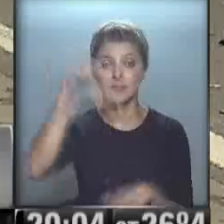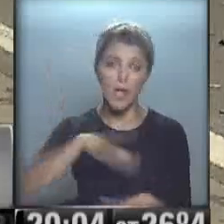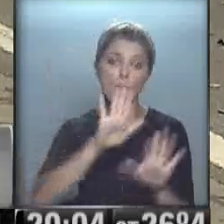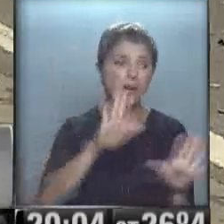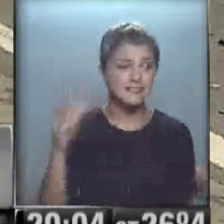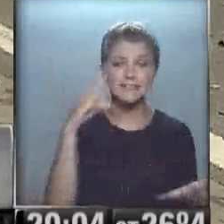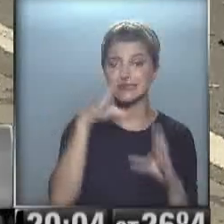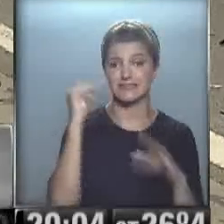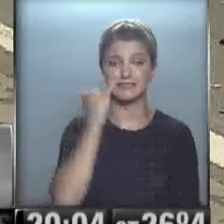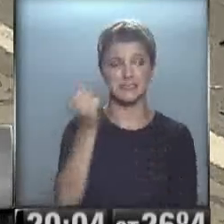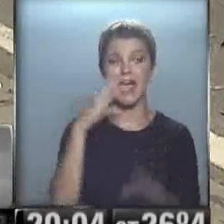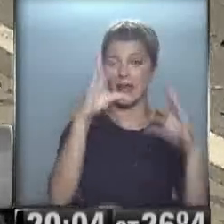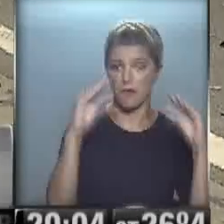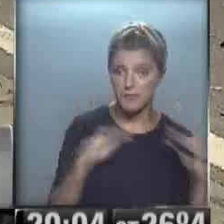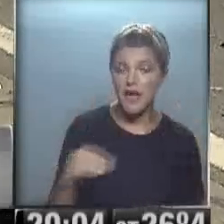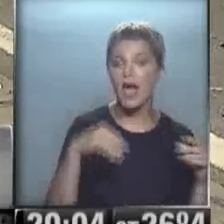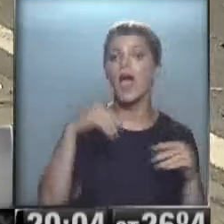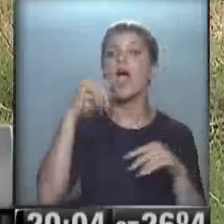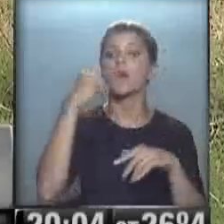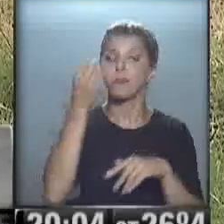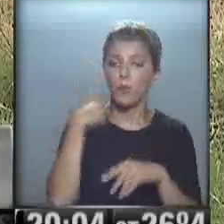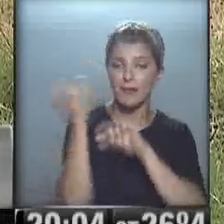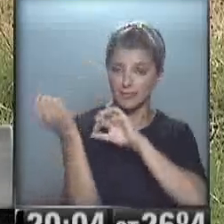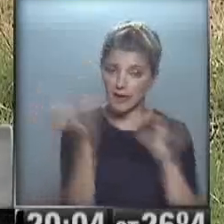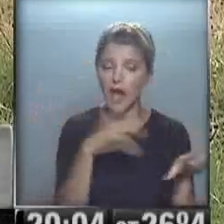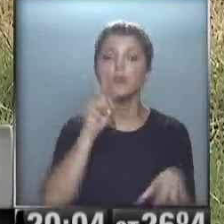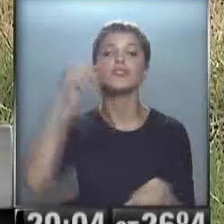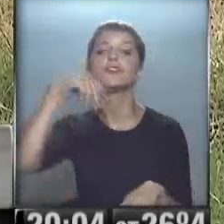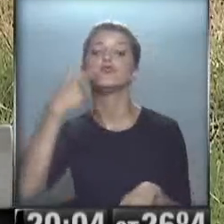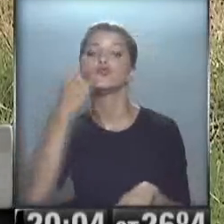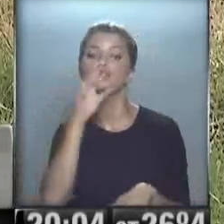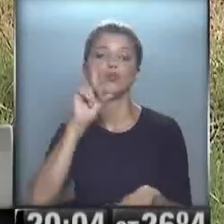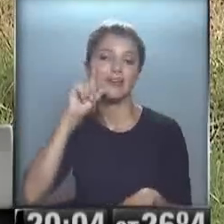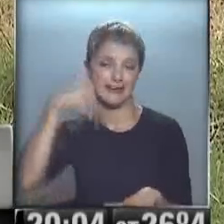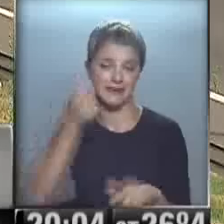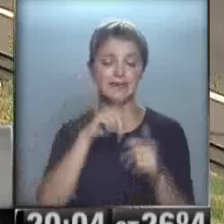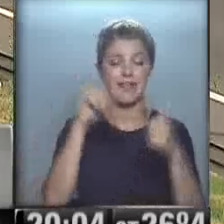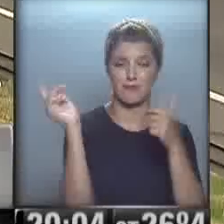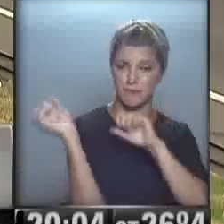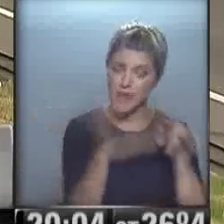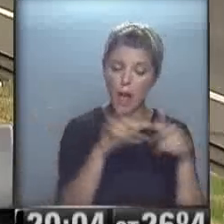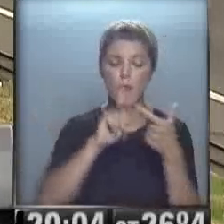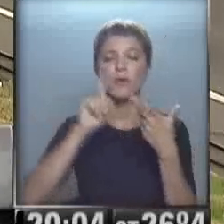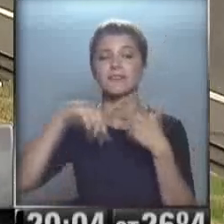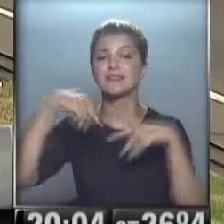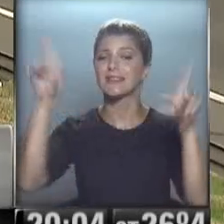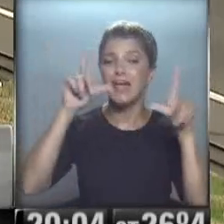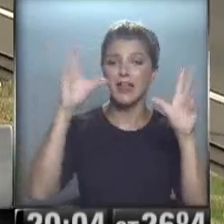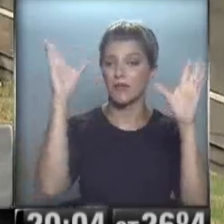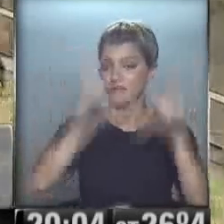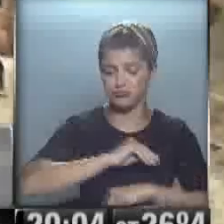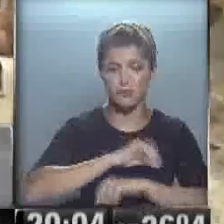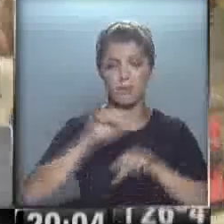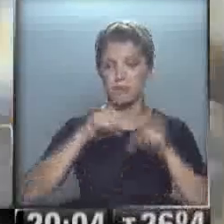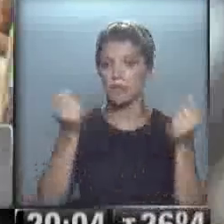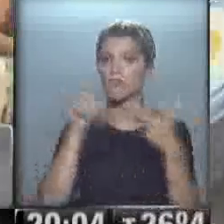tuvimos que tirar cosas Se tiró insulina Se tiró comida se quemaron televisores heladeras De qué empresa dependen